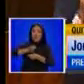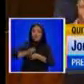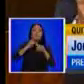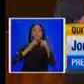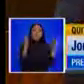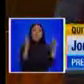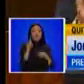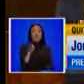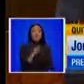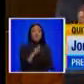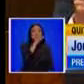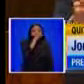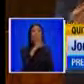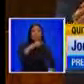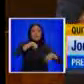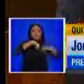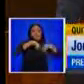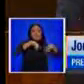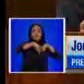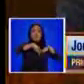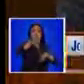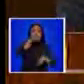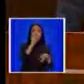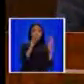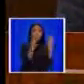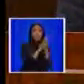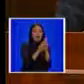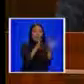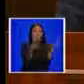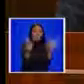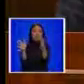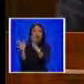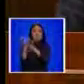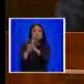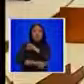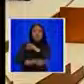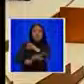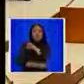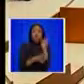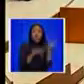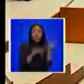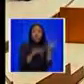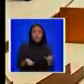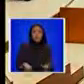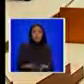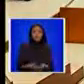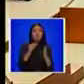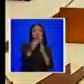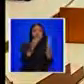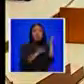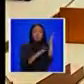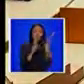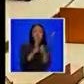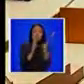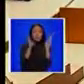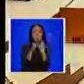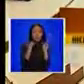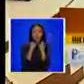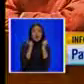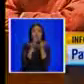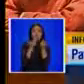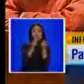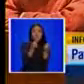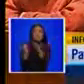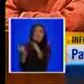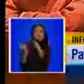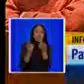para las que hacen el transporte ilegal no existe sanción alguna. El proyecto de reformas en la Asamblea se encuentra en la